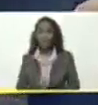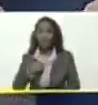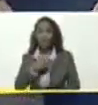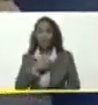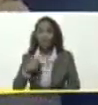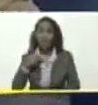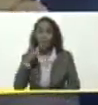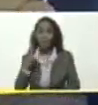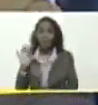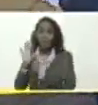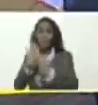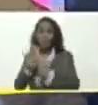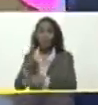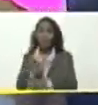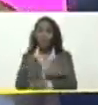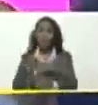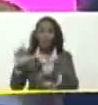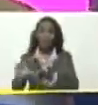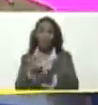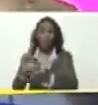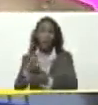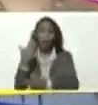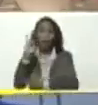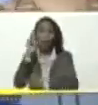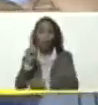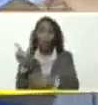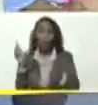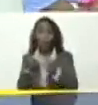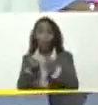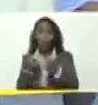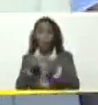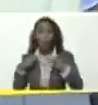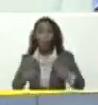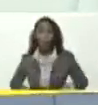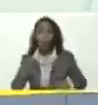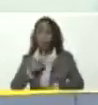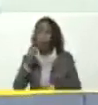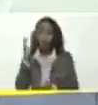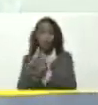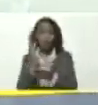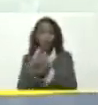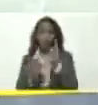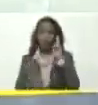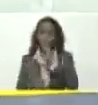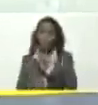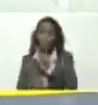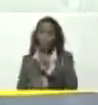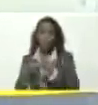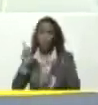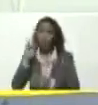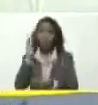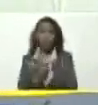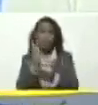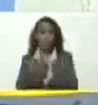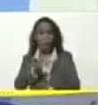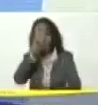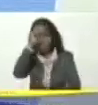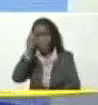Quiero resaltar que detrás del libro hay un componente humano que no siempre se observa, que no siempre es